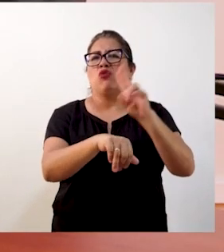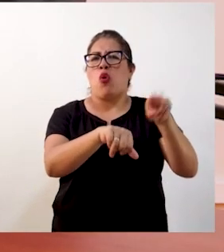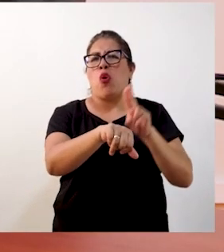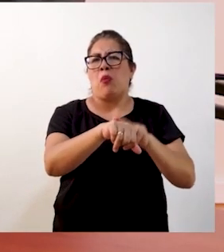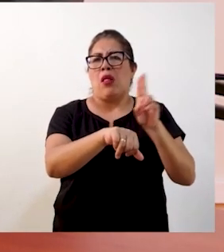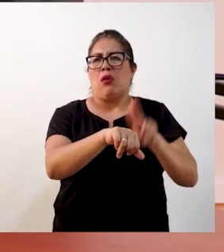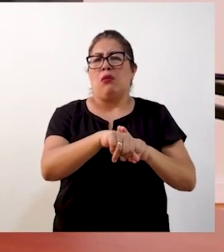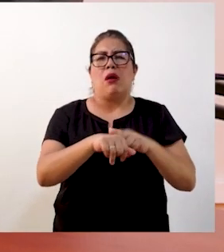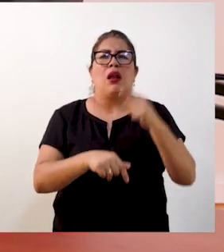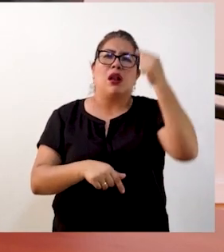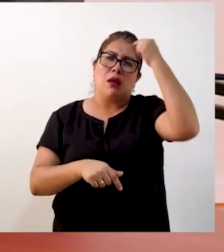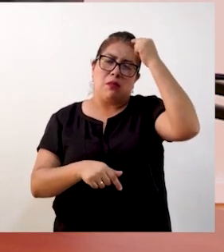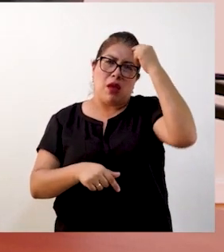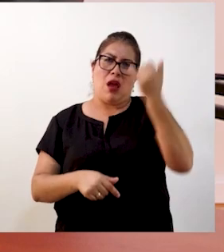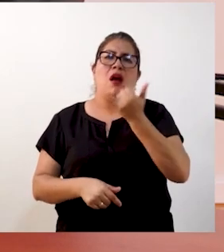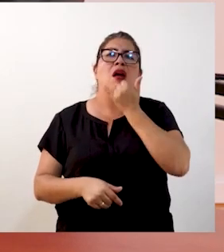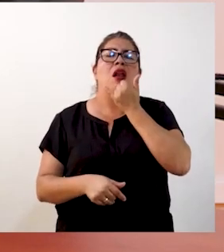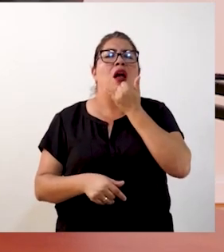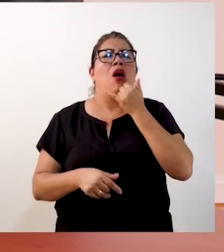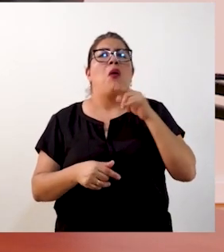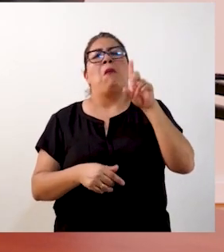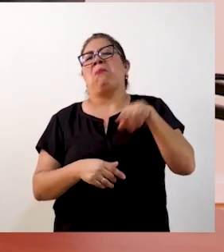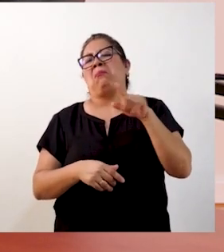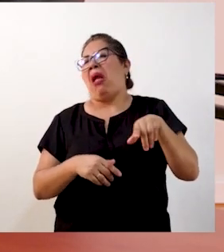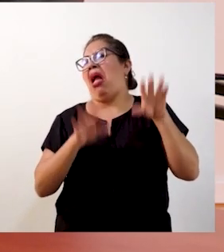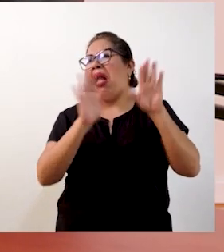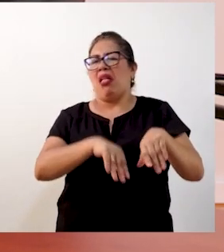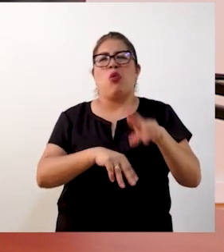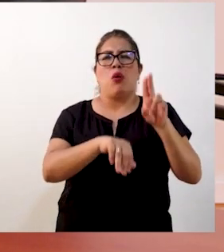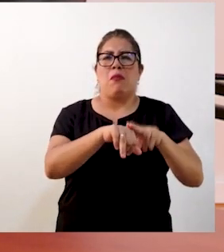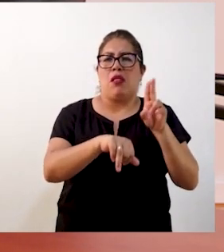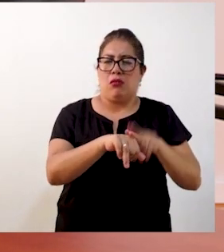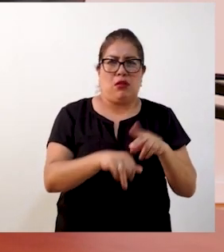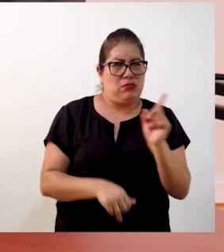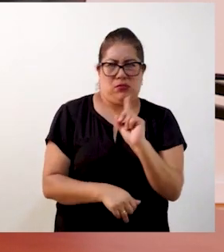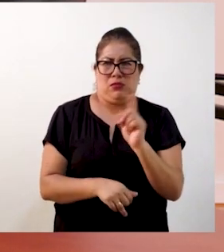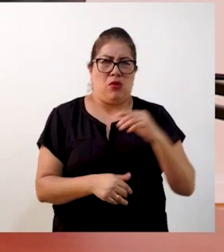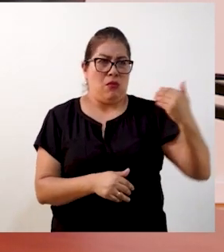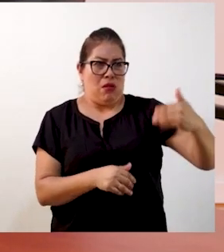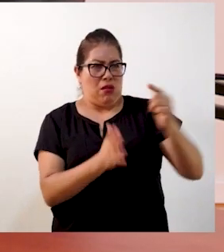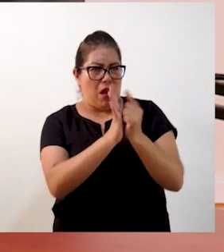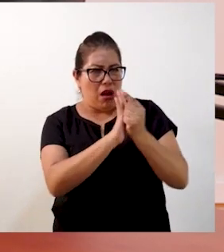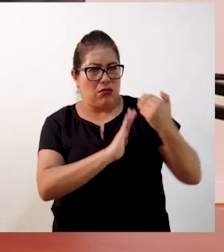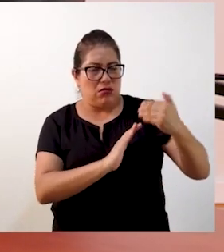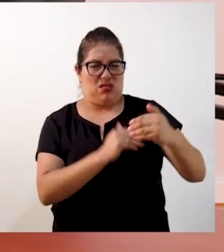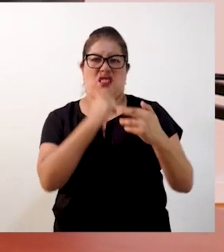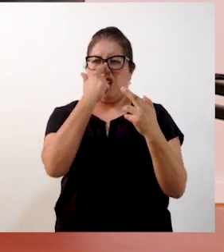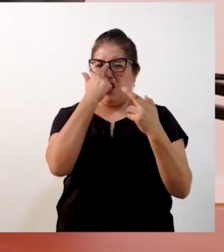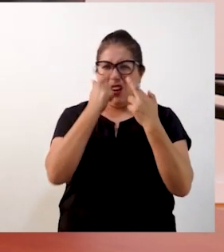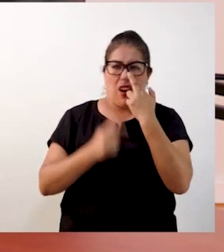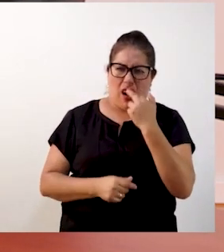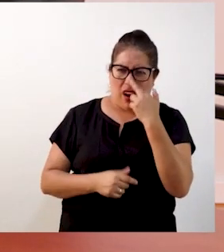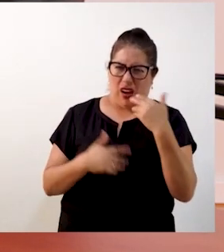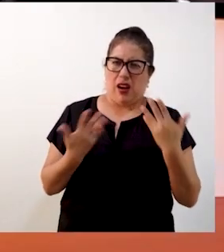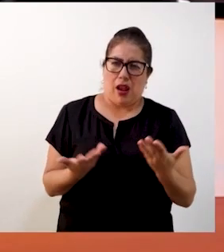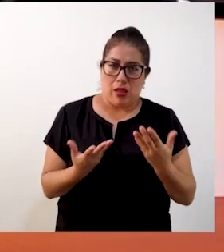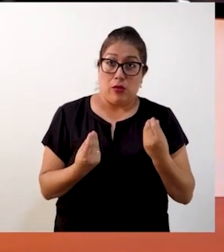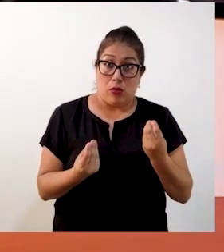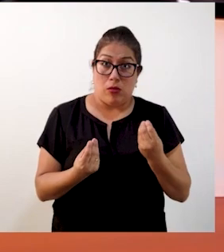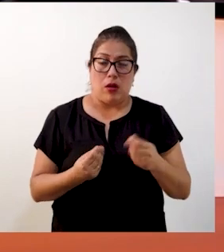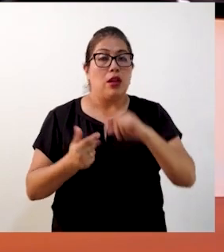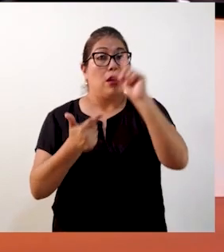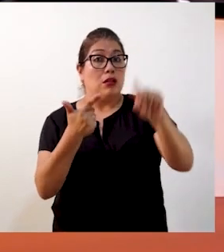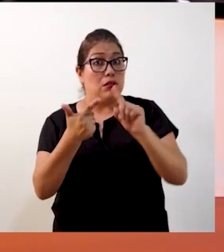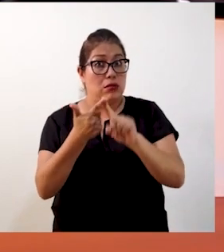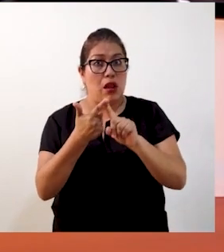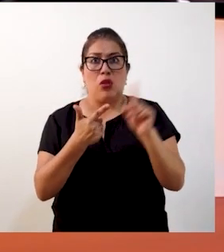es normal. No, no es normal. El hecho de que alguna cosa sea frecuente no la hace normal. Y segundo, no